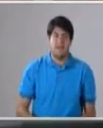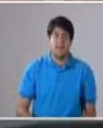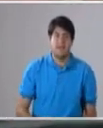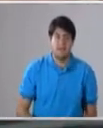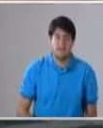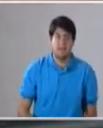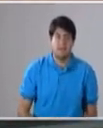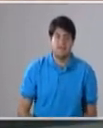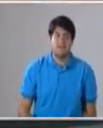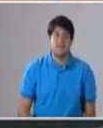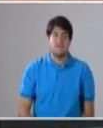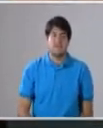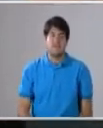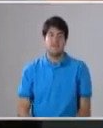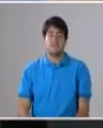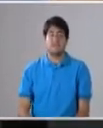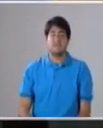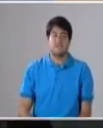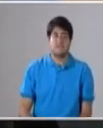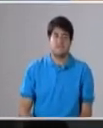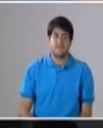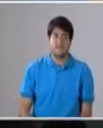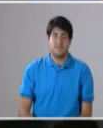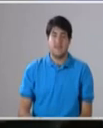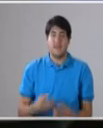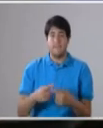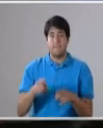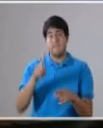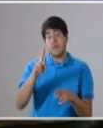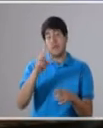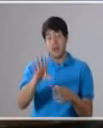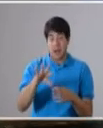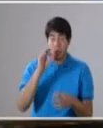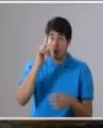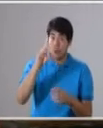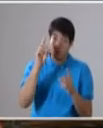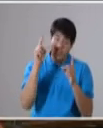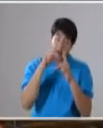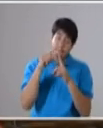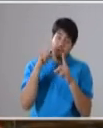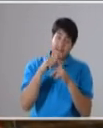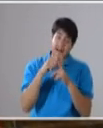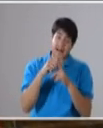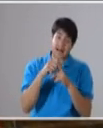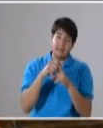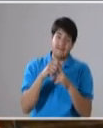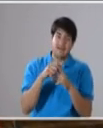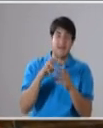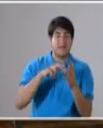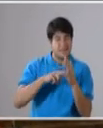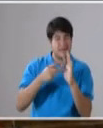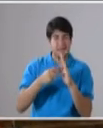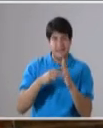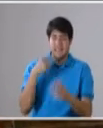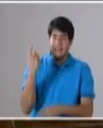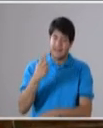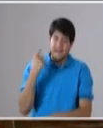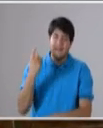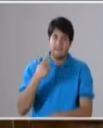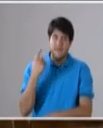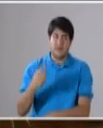con fuerza, con ímpetu. Y eso, en otras palabras, remolinear. Ah, bueno, pero hay otras cosas que se inventan